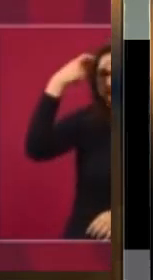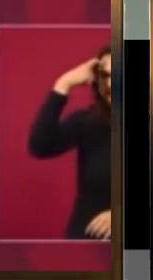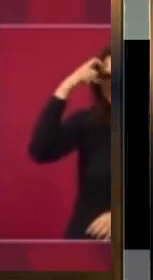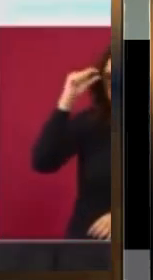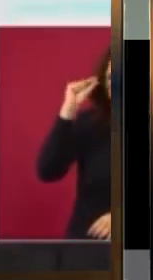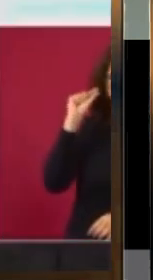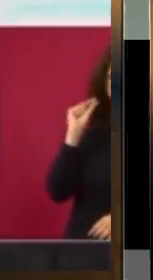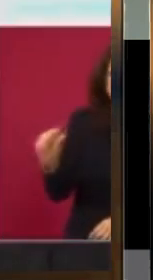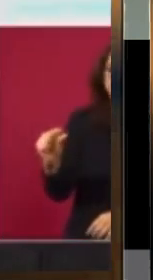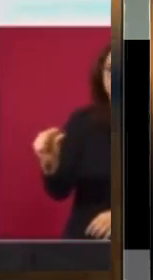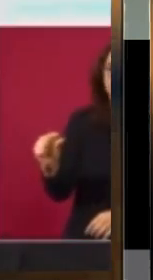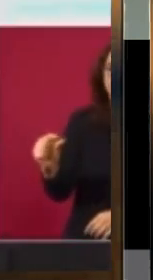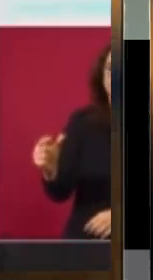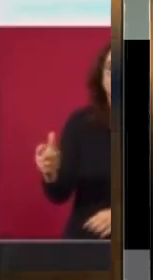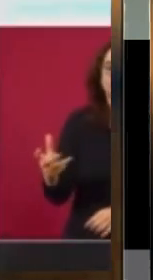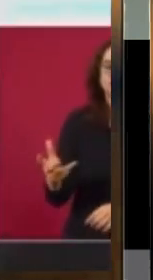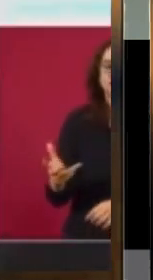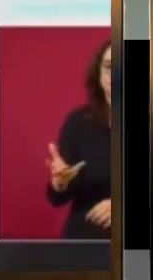que podamos